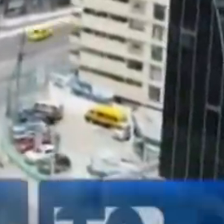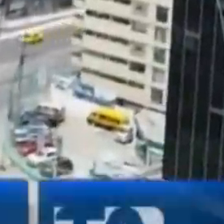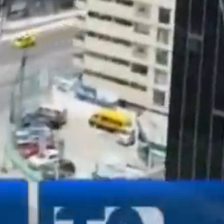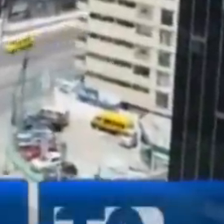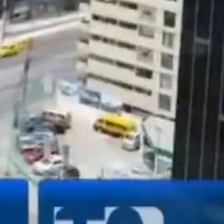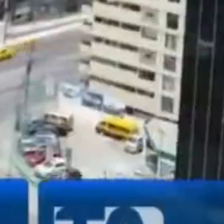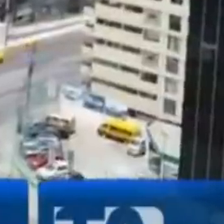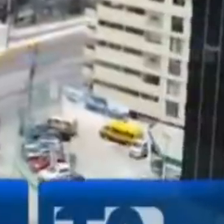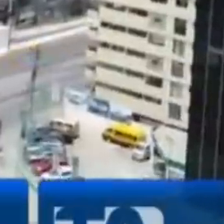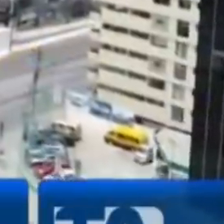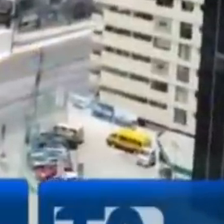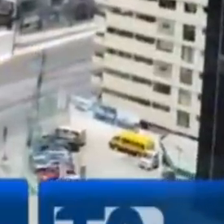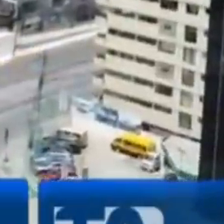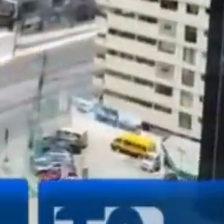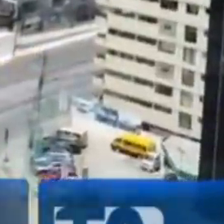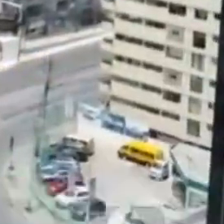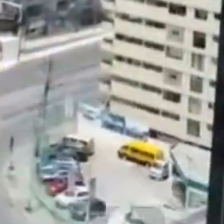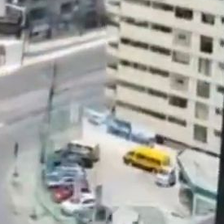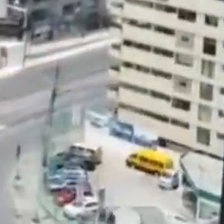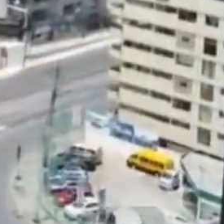100.1 FM en la ciudad de Cuenca.